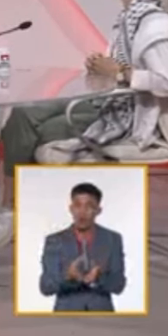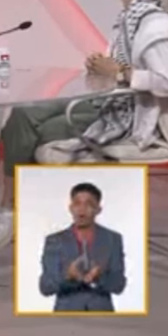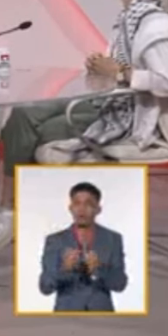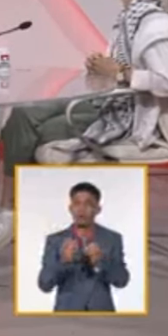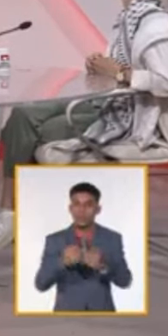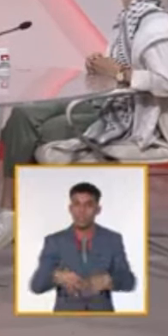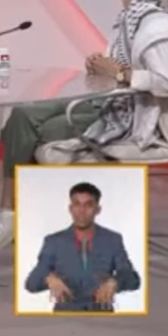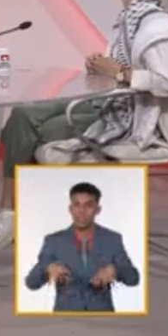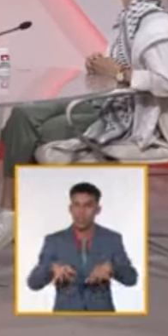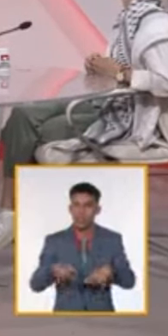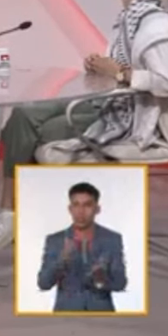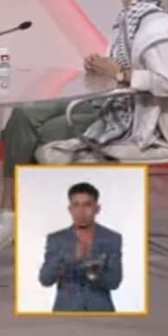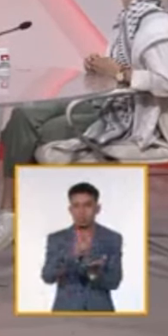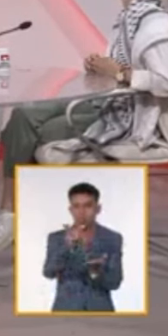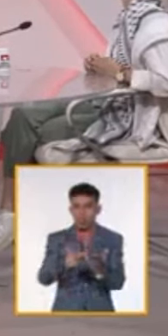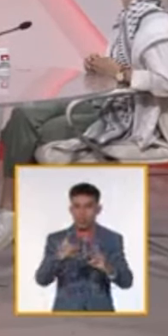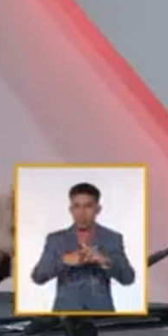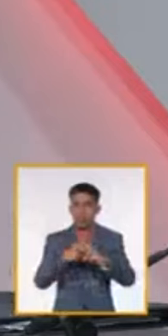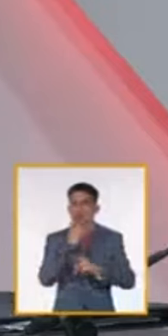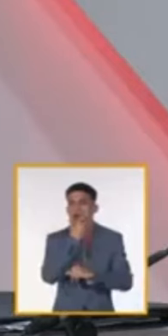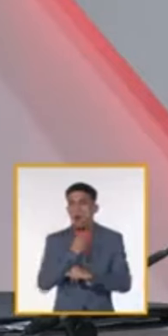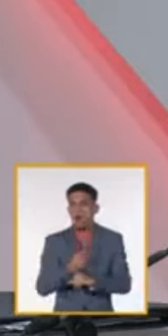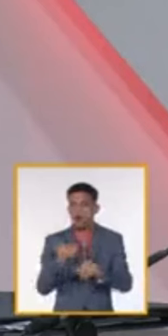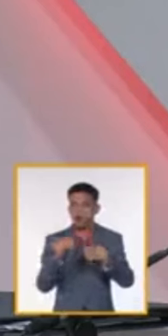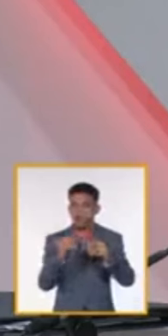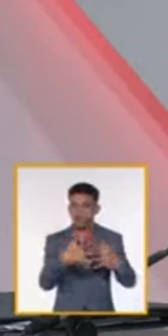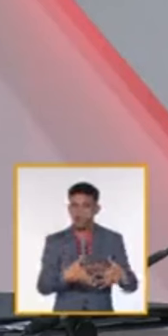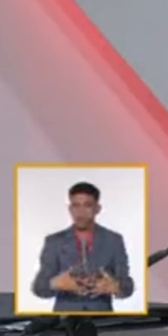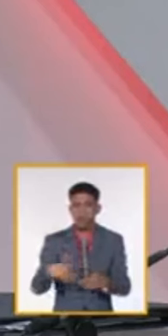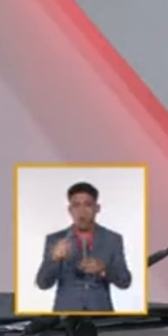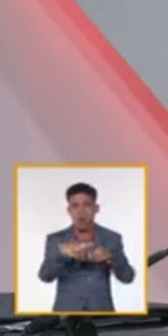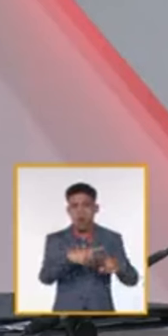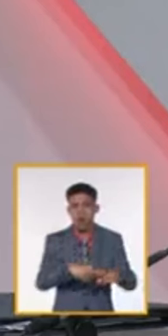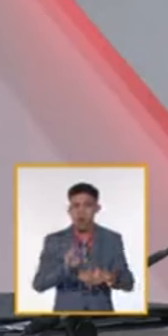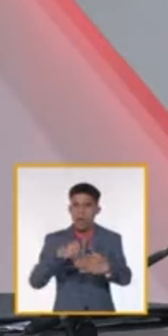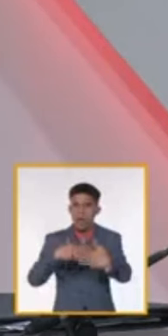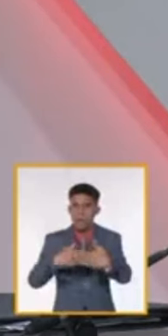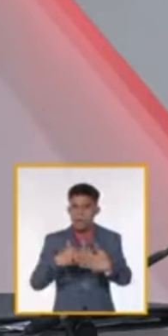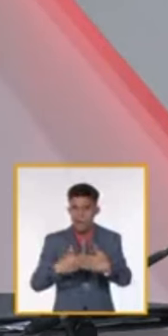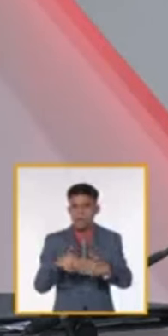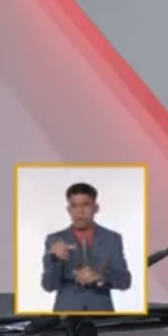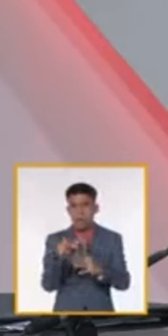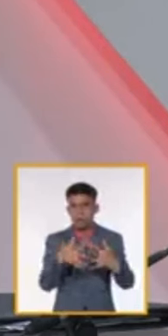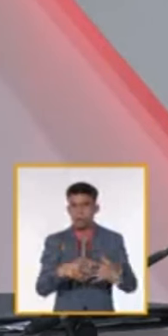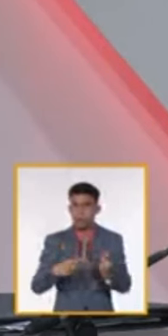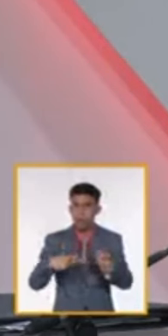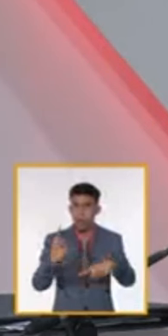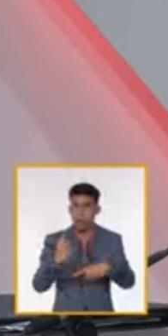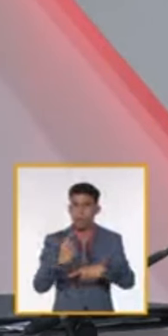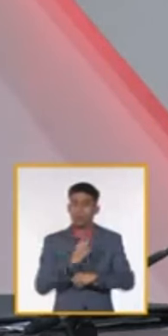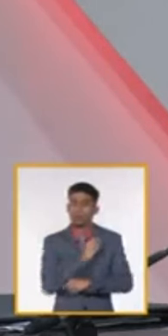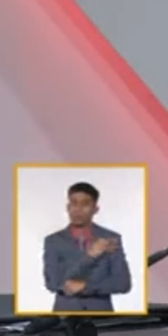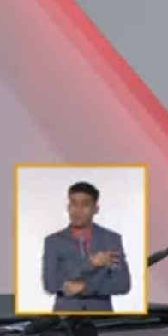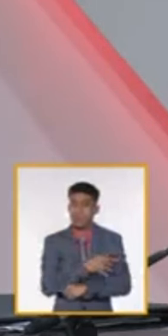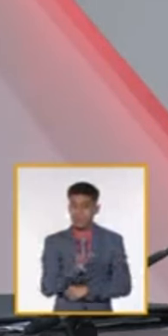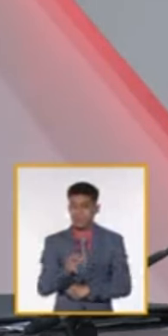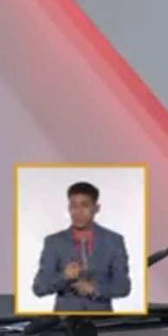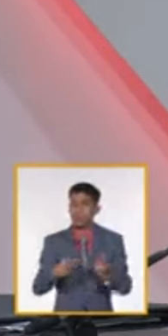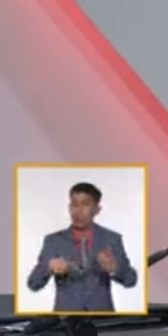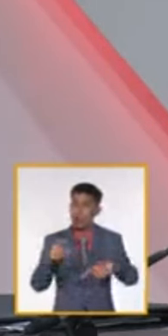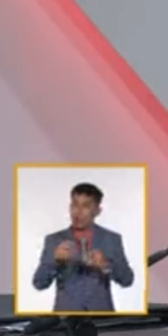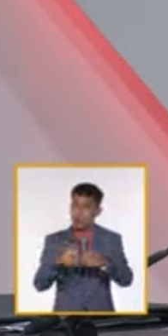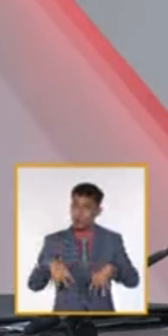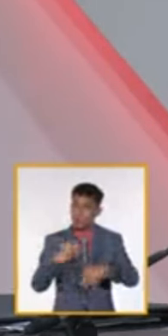del estudiantado, de los jóvenes estadounidenses y otros sectores de la sociedad estadounidense en contra del genocidio al pueblo